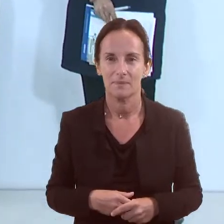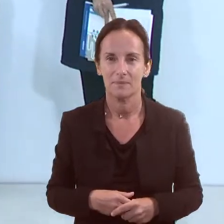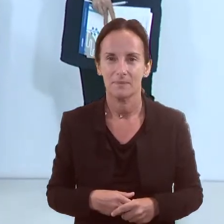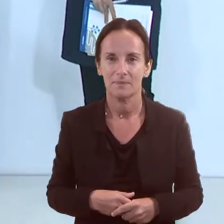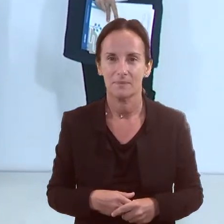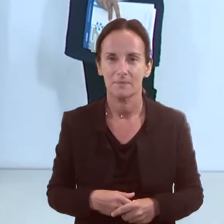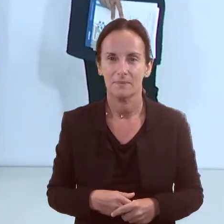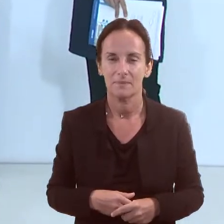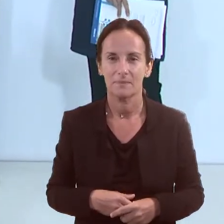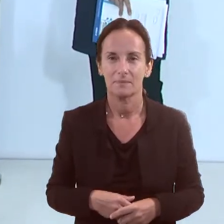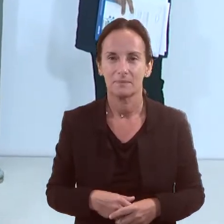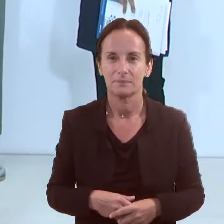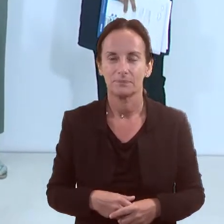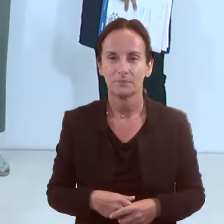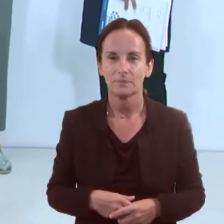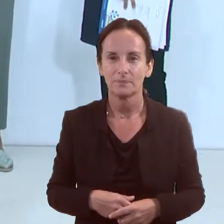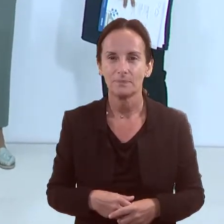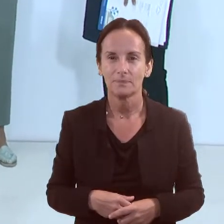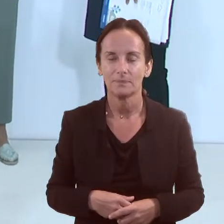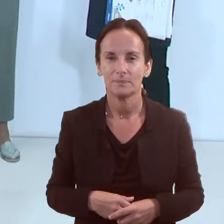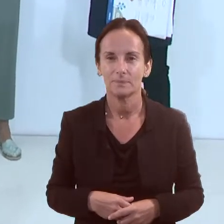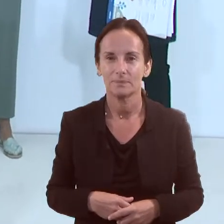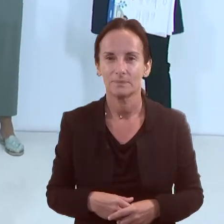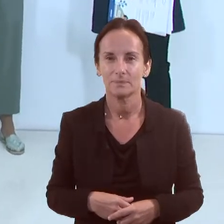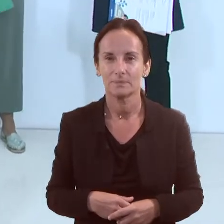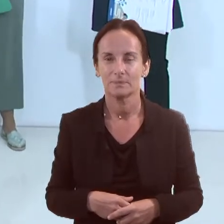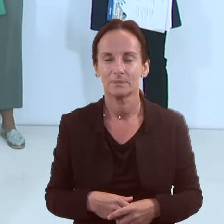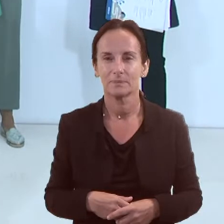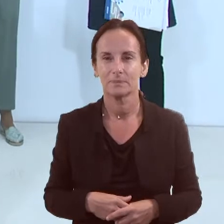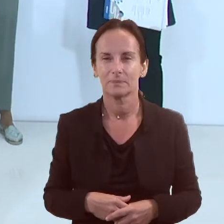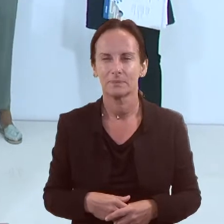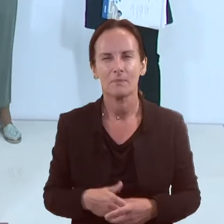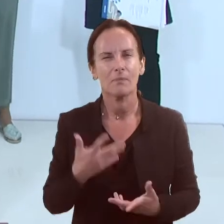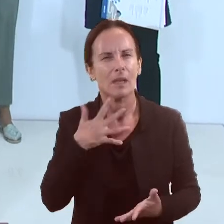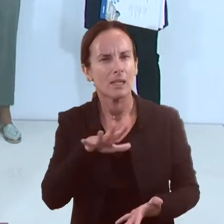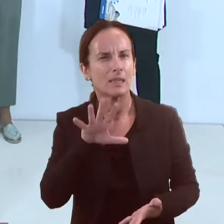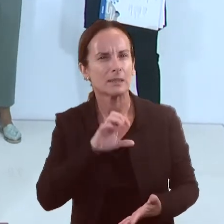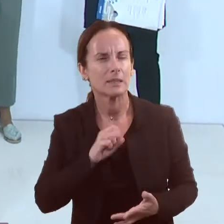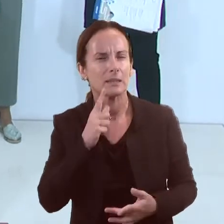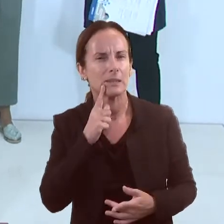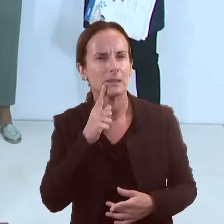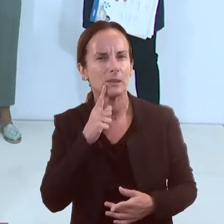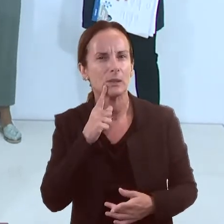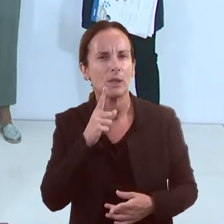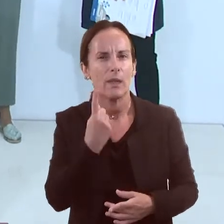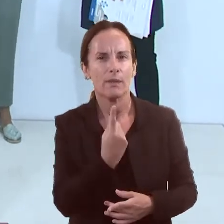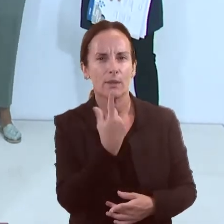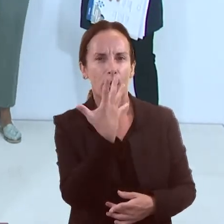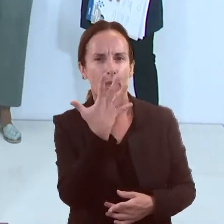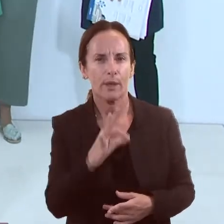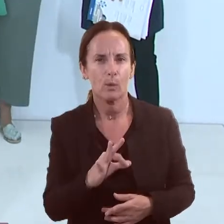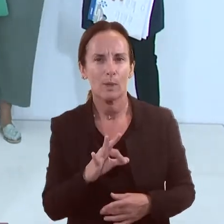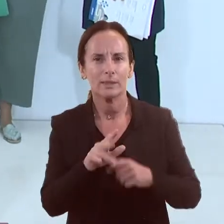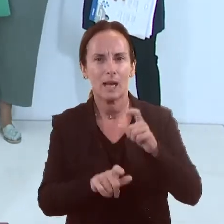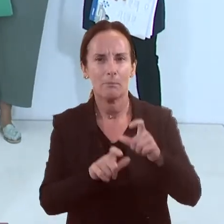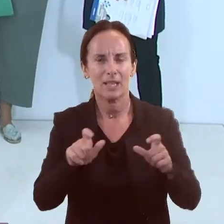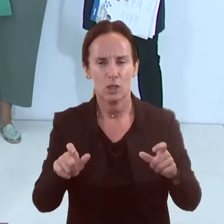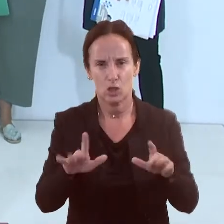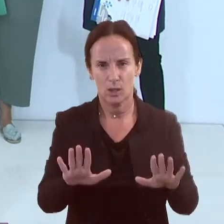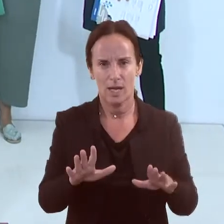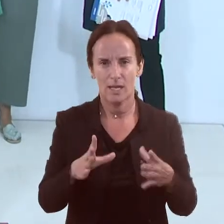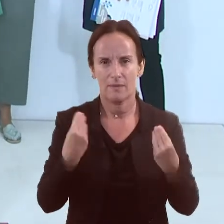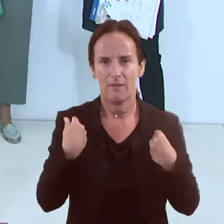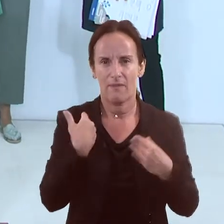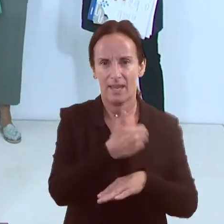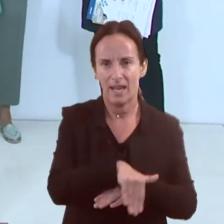No sé si funciona. Bueno, me ha parecido entender que en la calle viven 150 personas, en asentamientos 600.